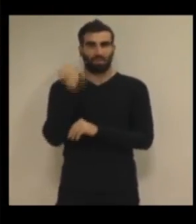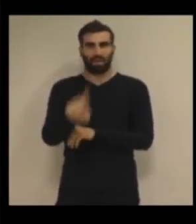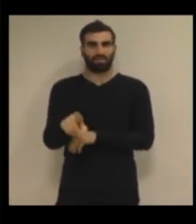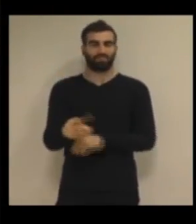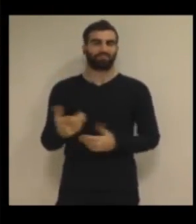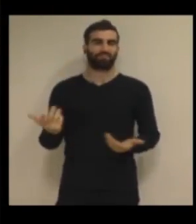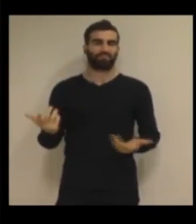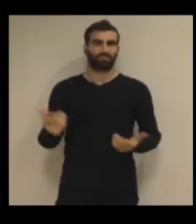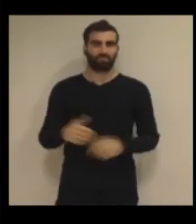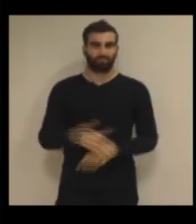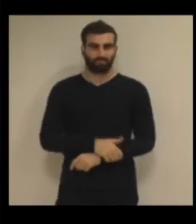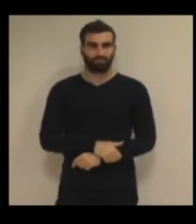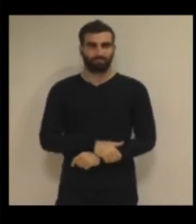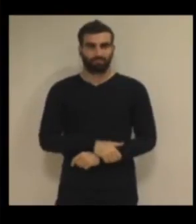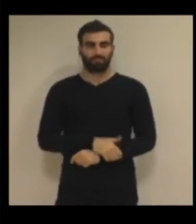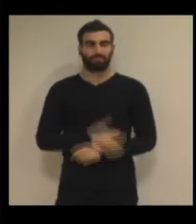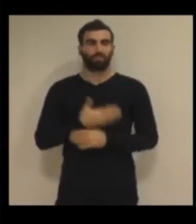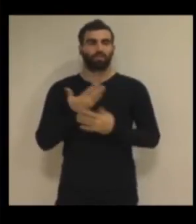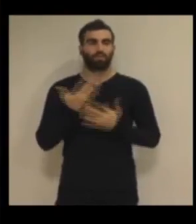claro,